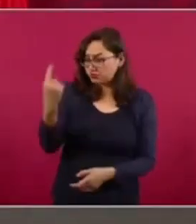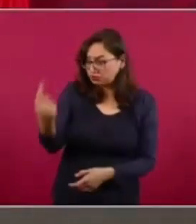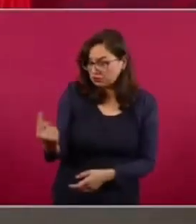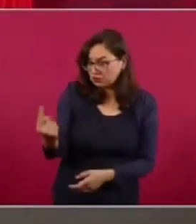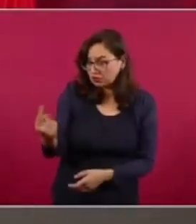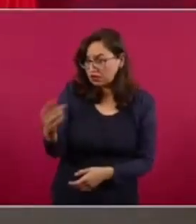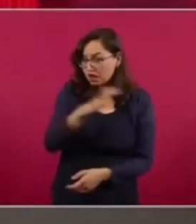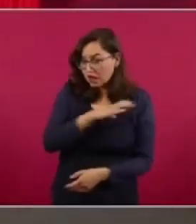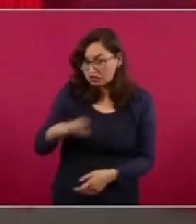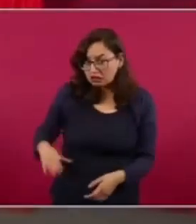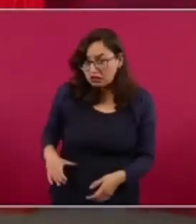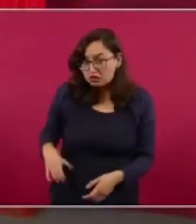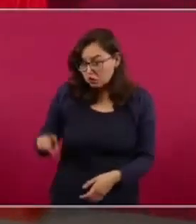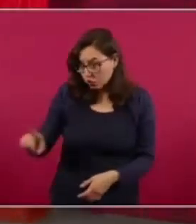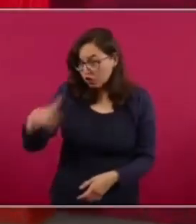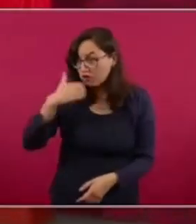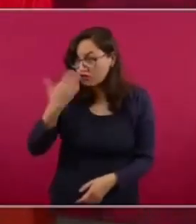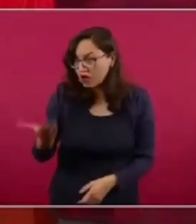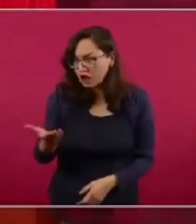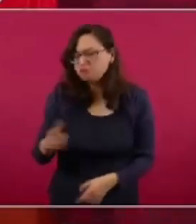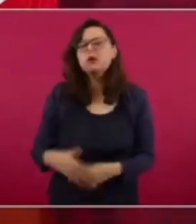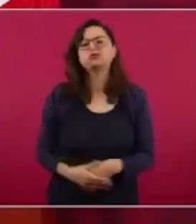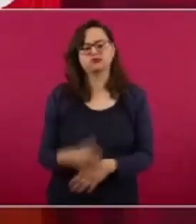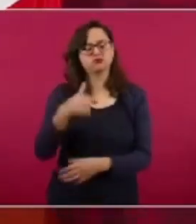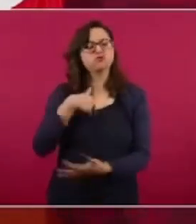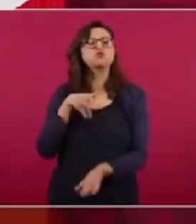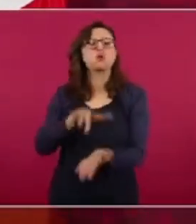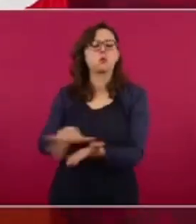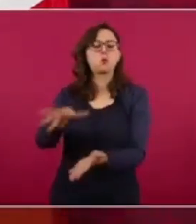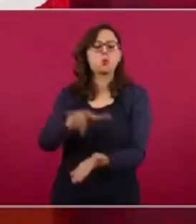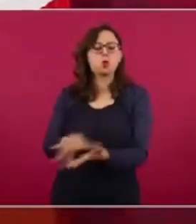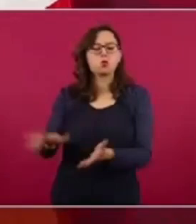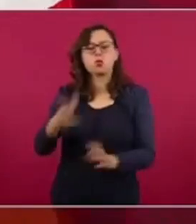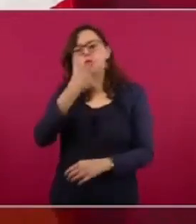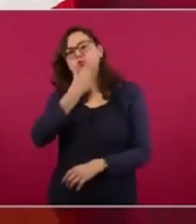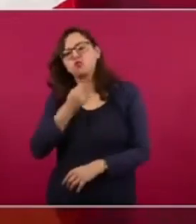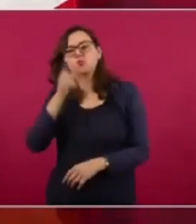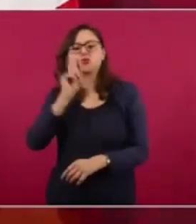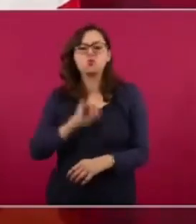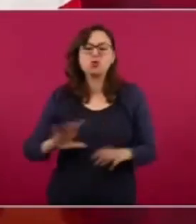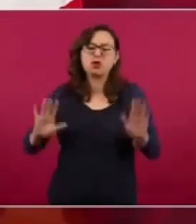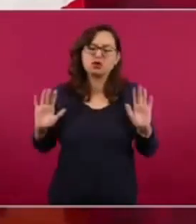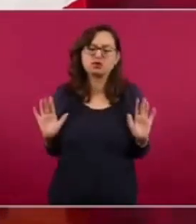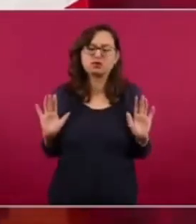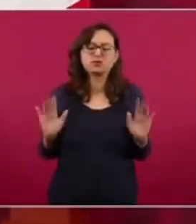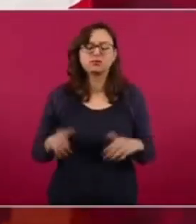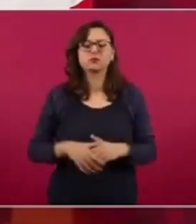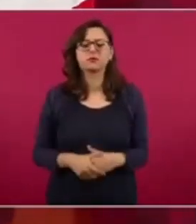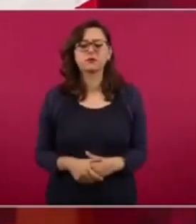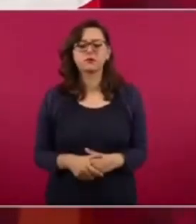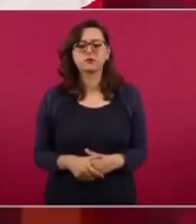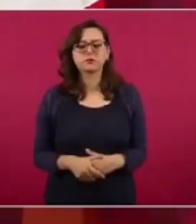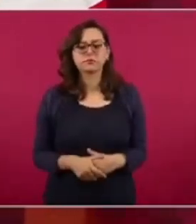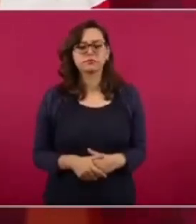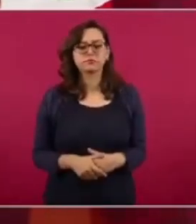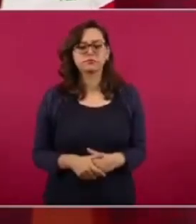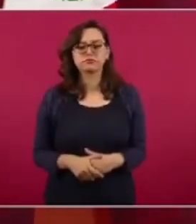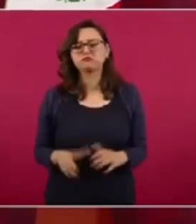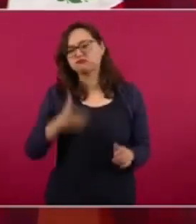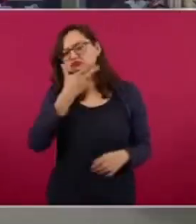el candidato que yo voy a apoyar. O la candidata. Y entonces, es mejor.